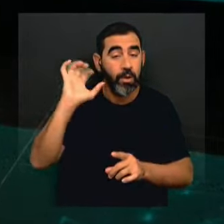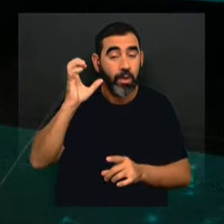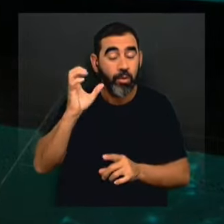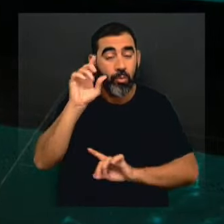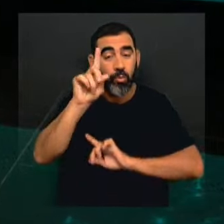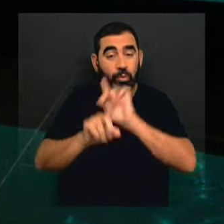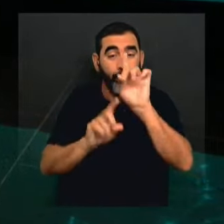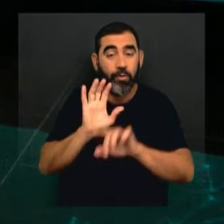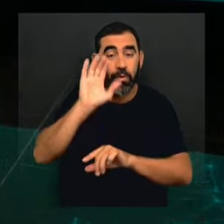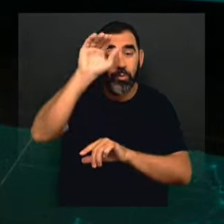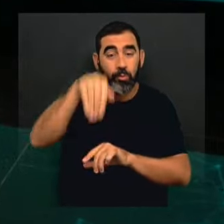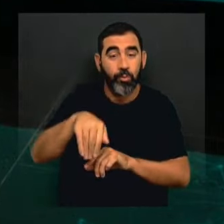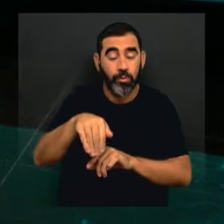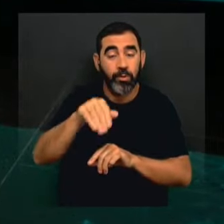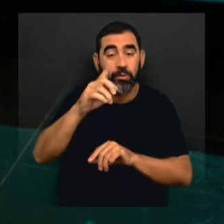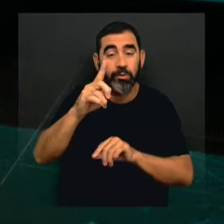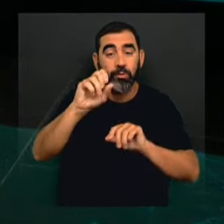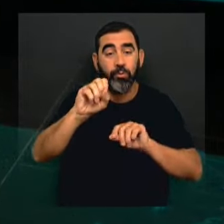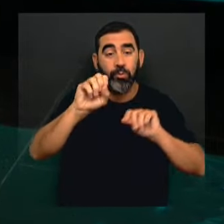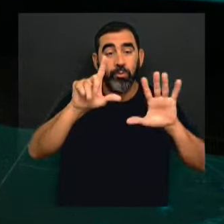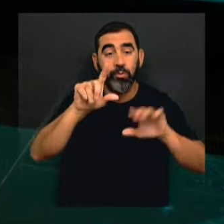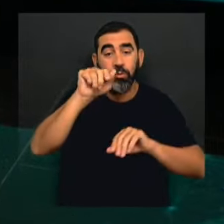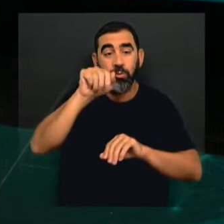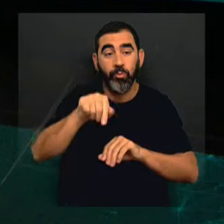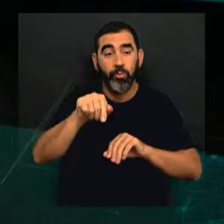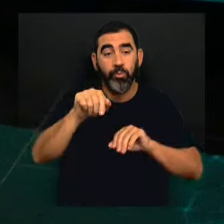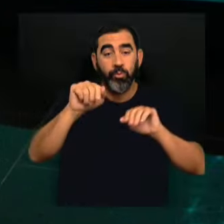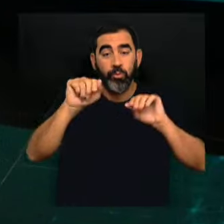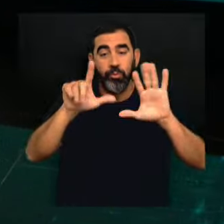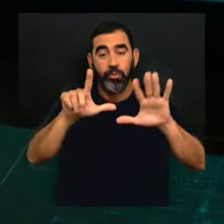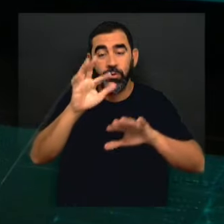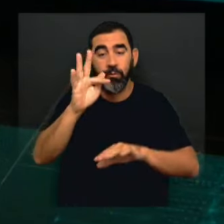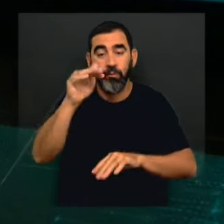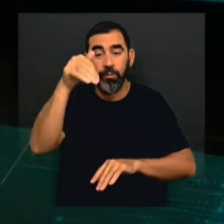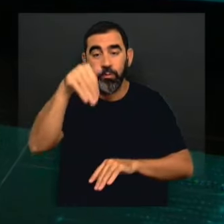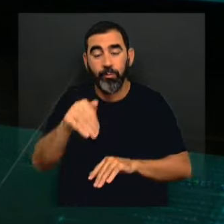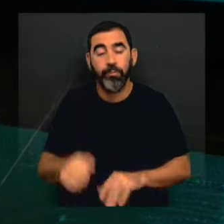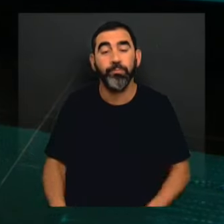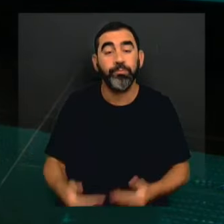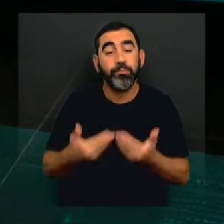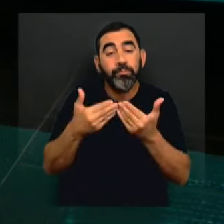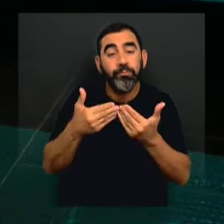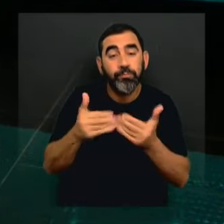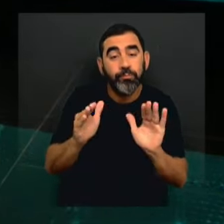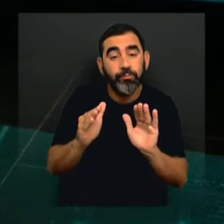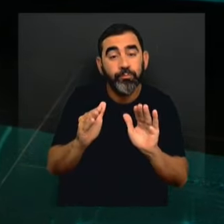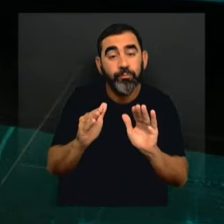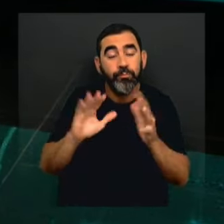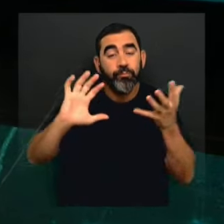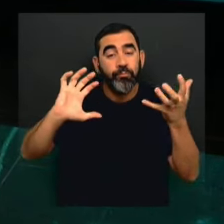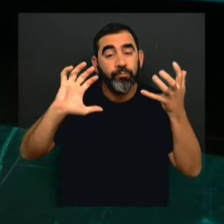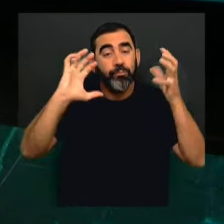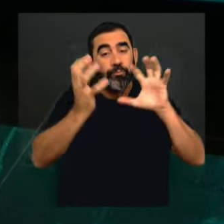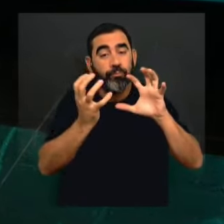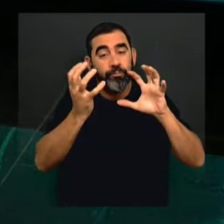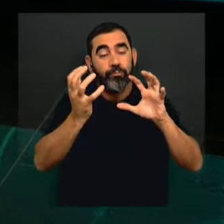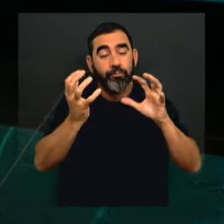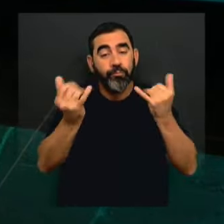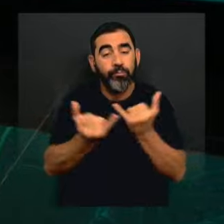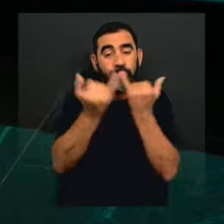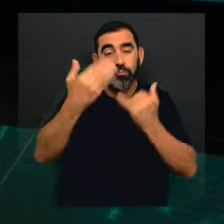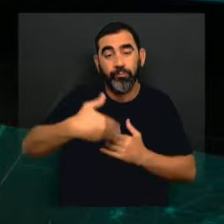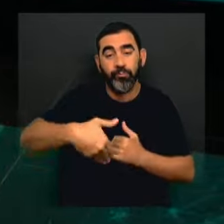radio de la cidad de la República 107.7 d FM vamos a arrancar primero con el pronóstico del tiempo para las próximas